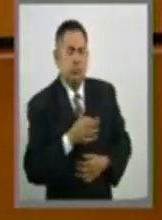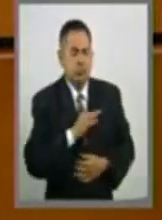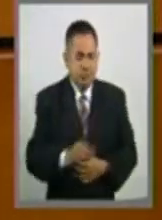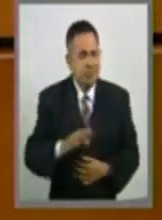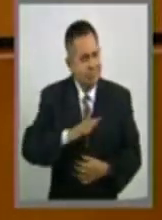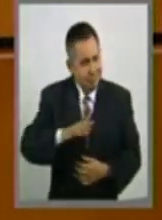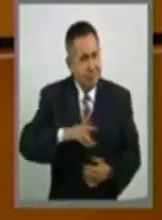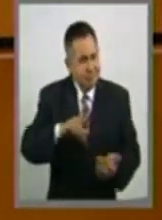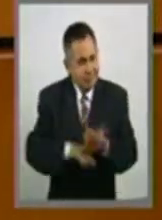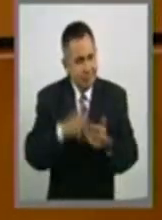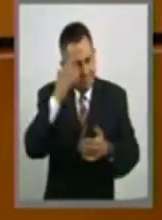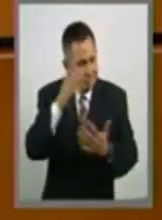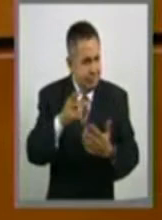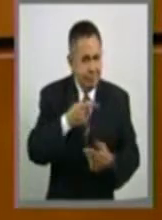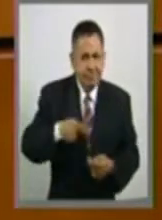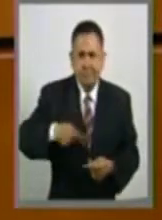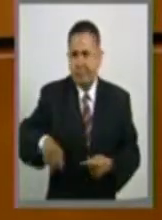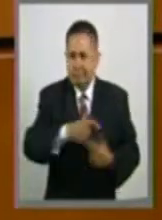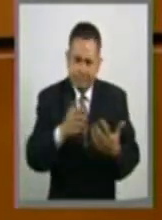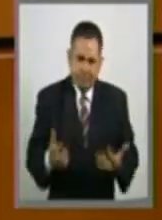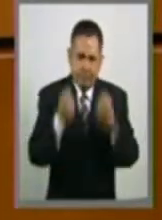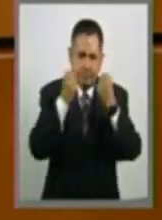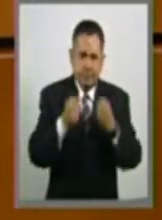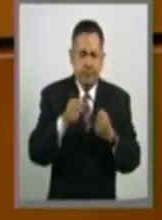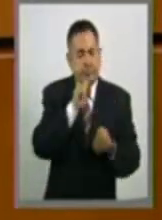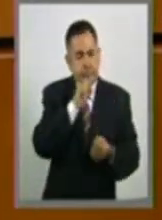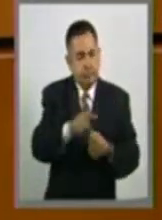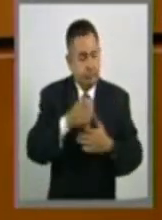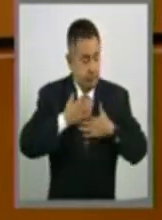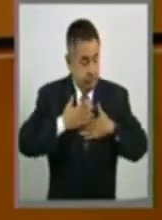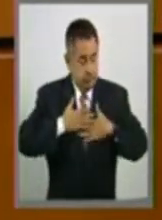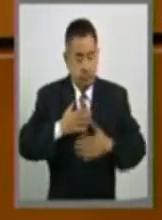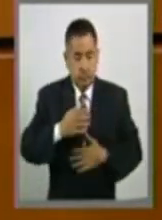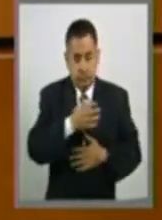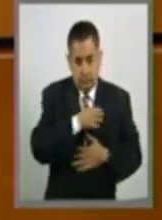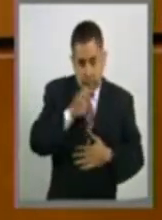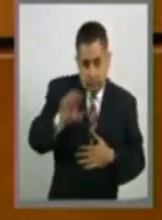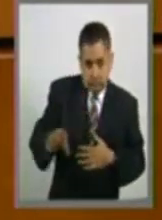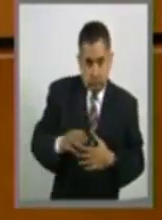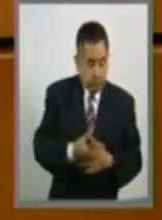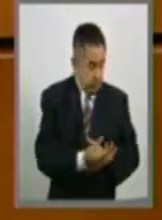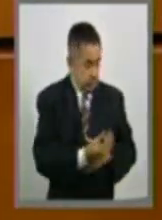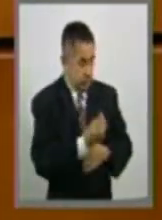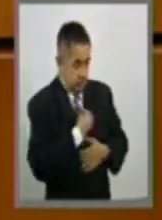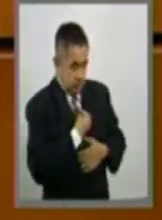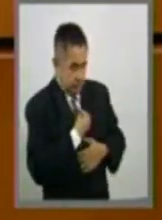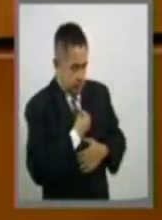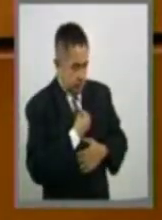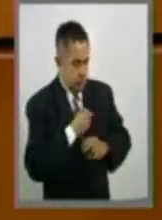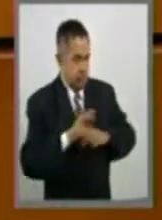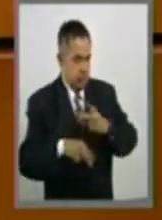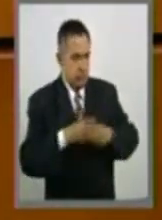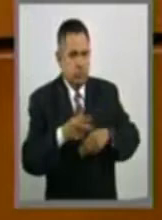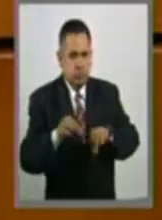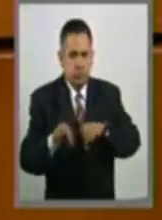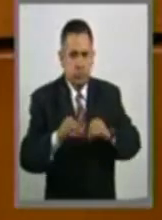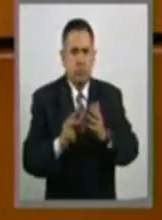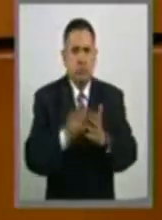no solo salvar vidas, sino a los que son trasplantados incorporarlos a la vida productiva.